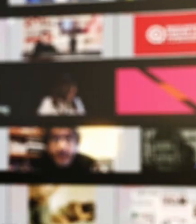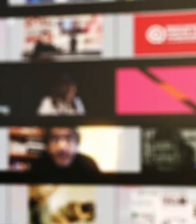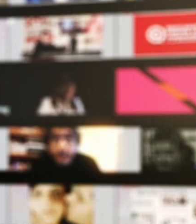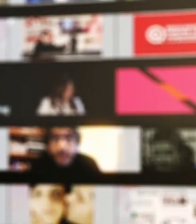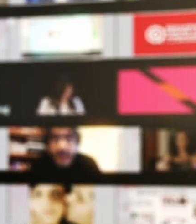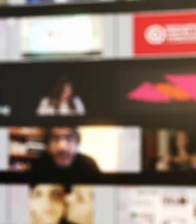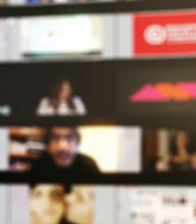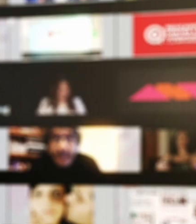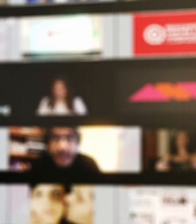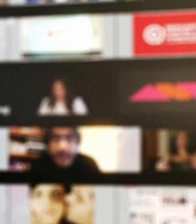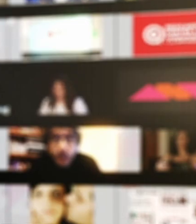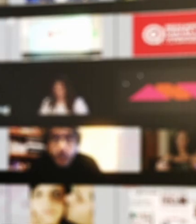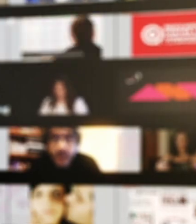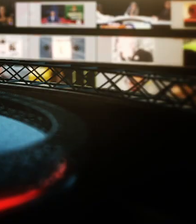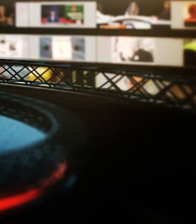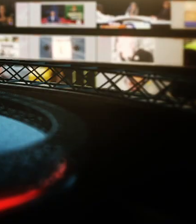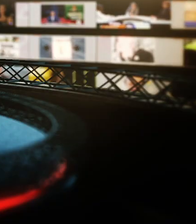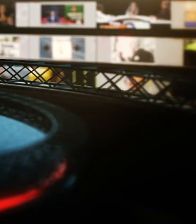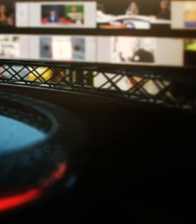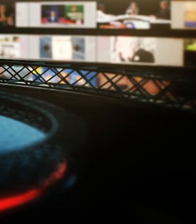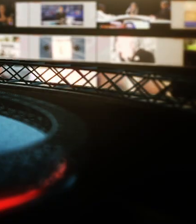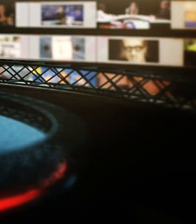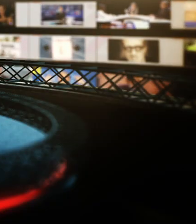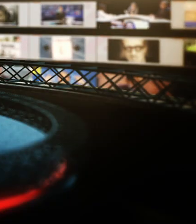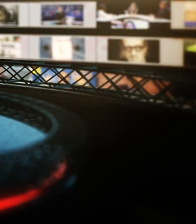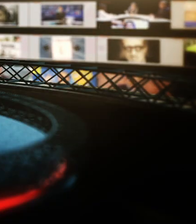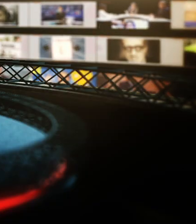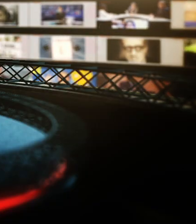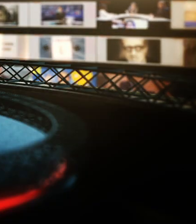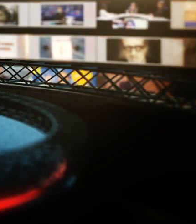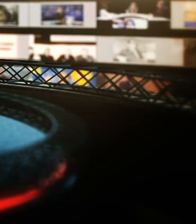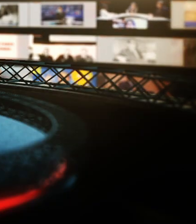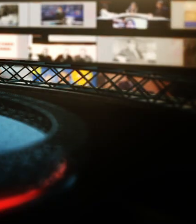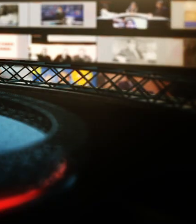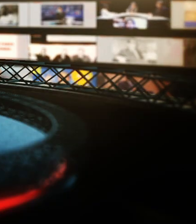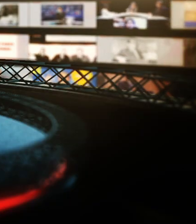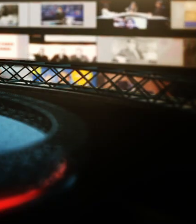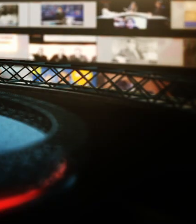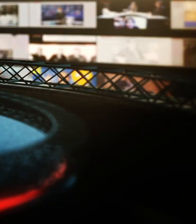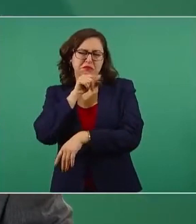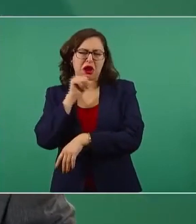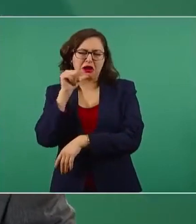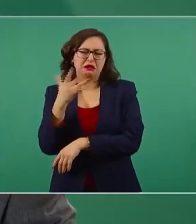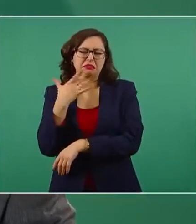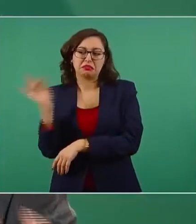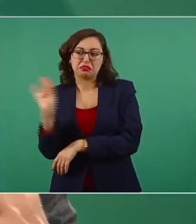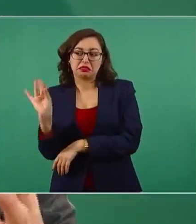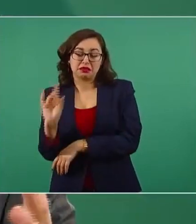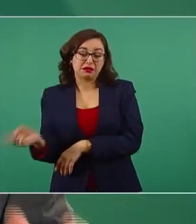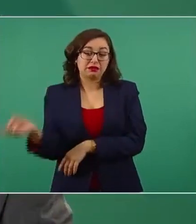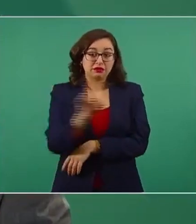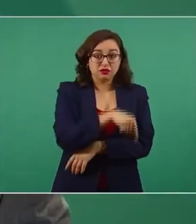para eso están previstos los mecanismos de respuesta. Además, señaló la importancia del regreso a clases, principalmente para los niños. 12